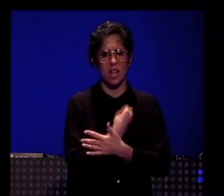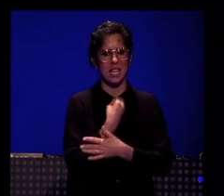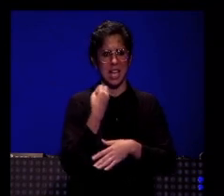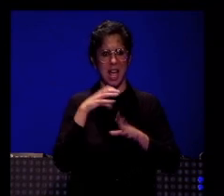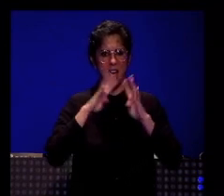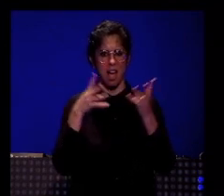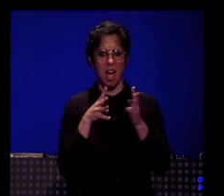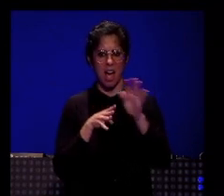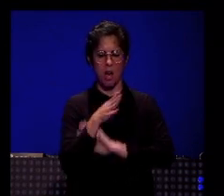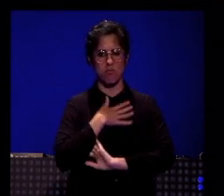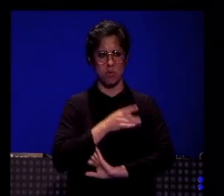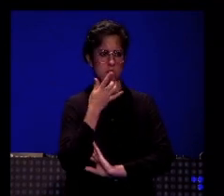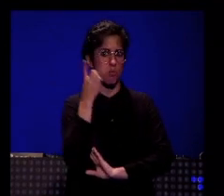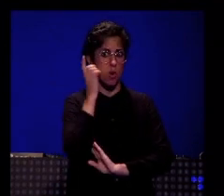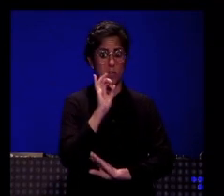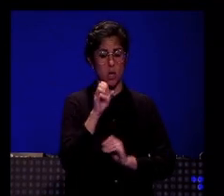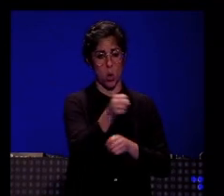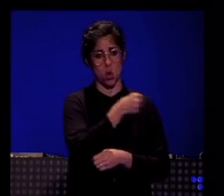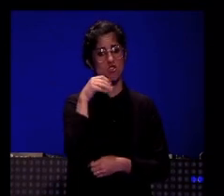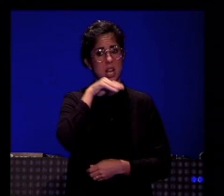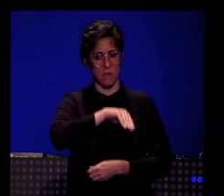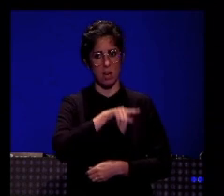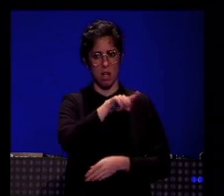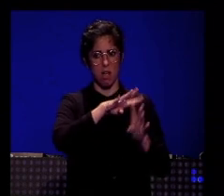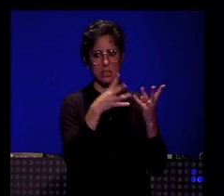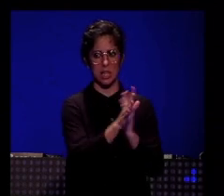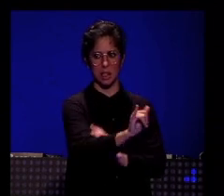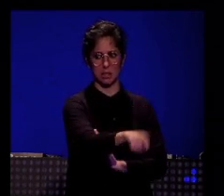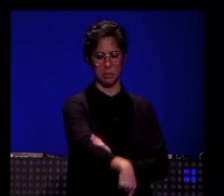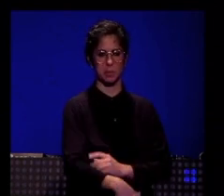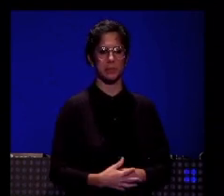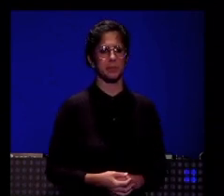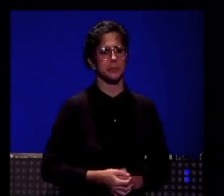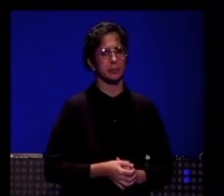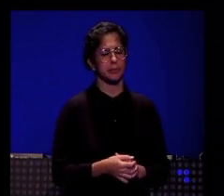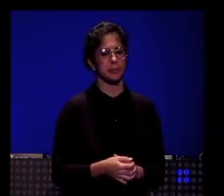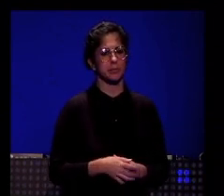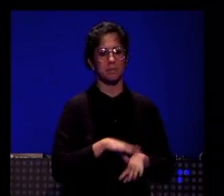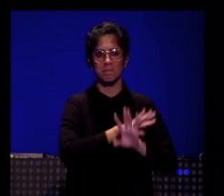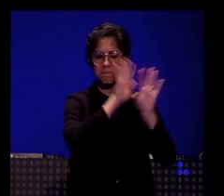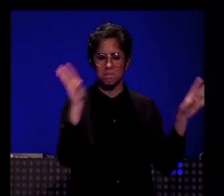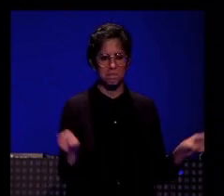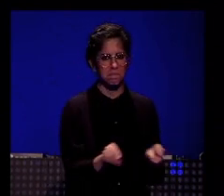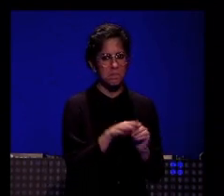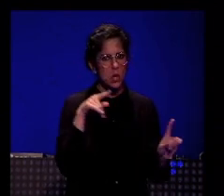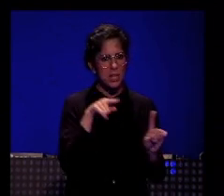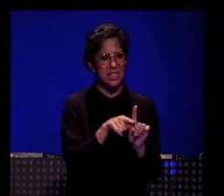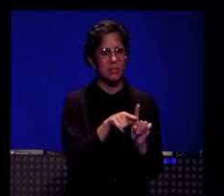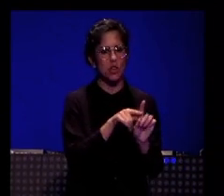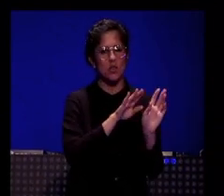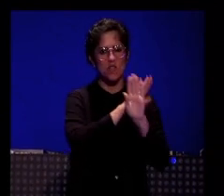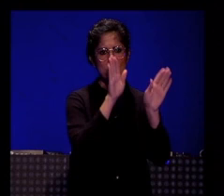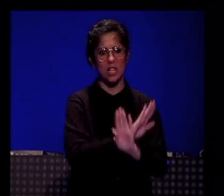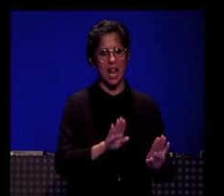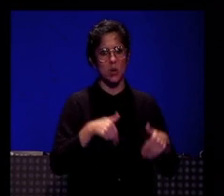hasta una nevera que ya tiene internet vale cuál es la función la funcionalidad o la finalidad total de todo esto tener todos los datos